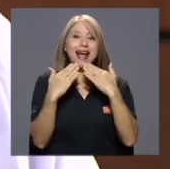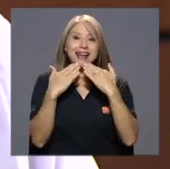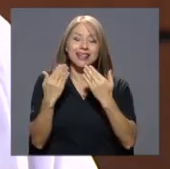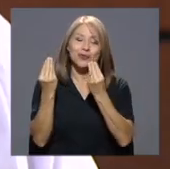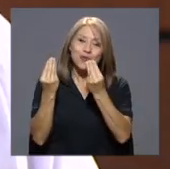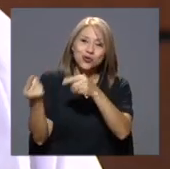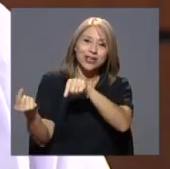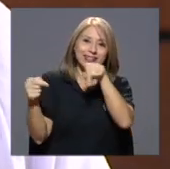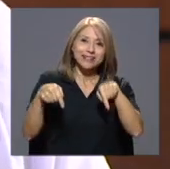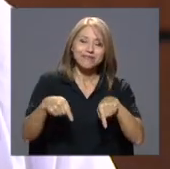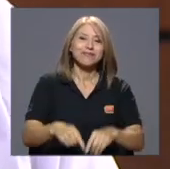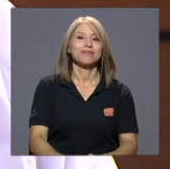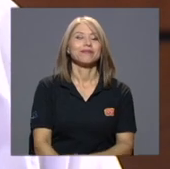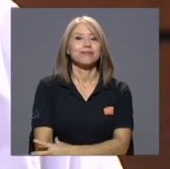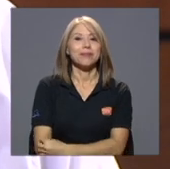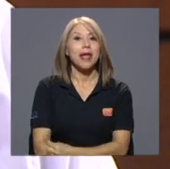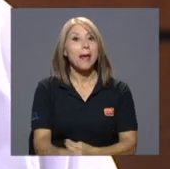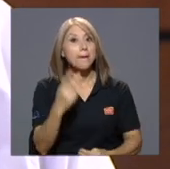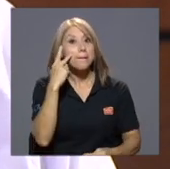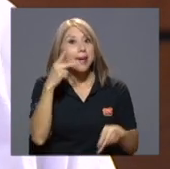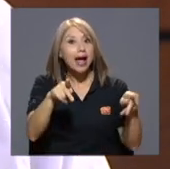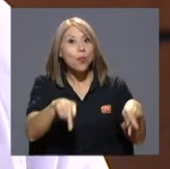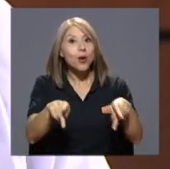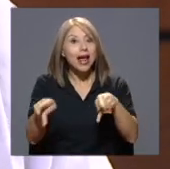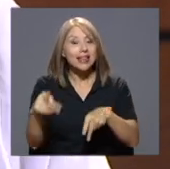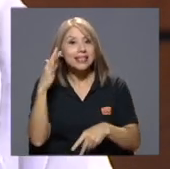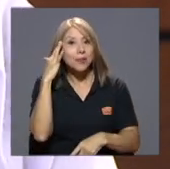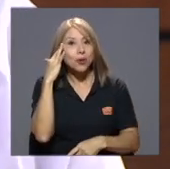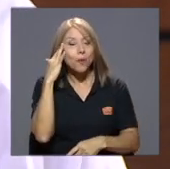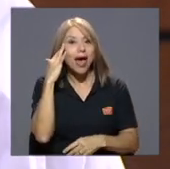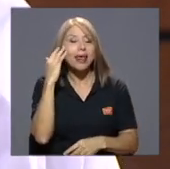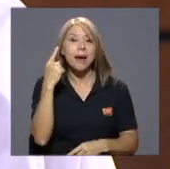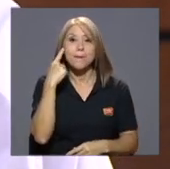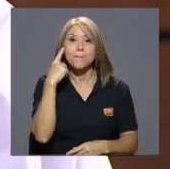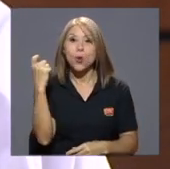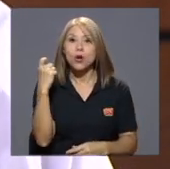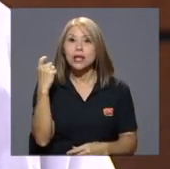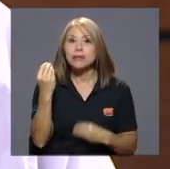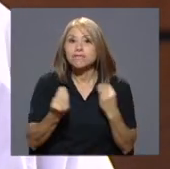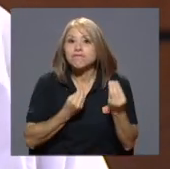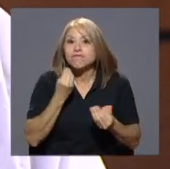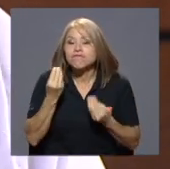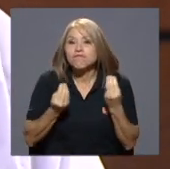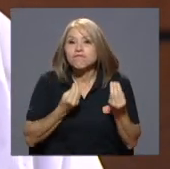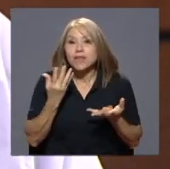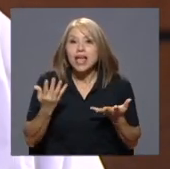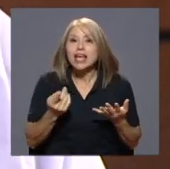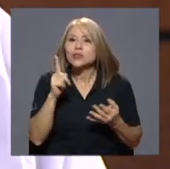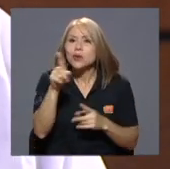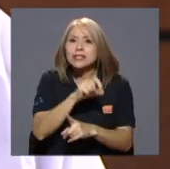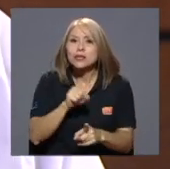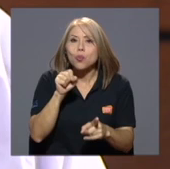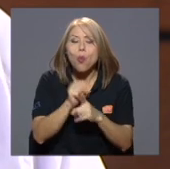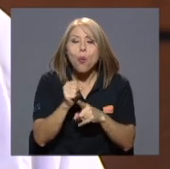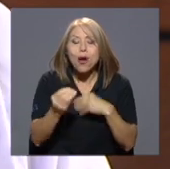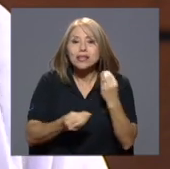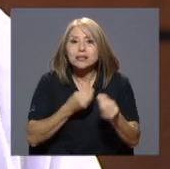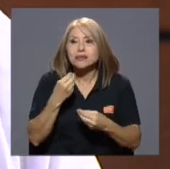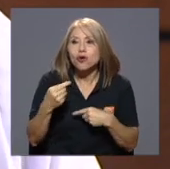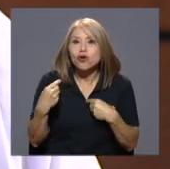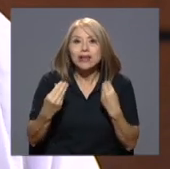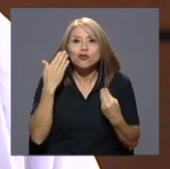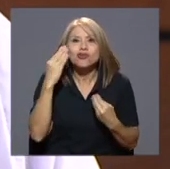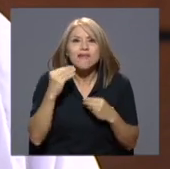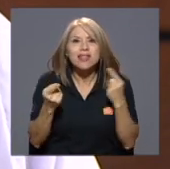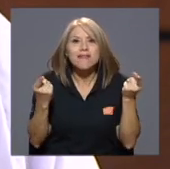mañana. Vea cómo la gente está preocupada porque es un panorama que no se presenta sistemáticamente. ¿Qué papel